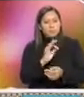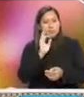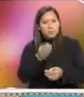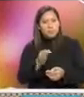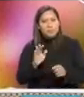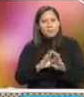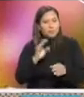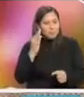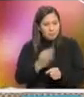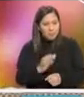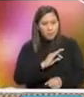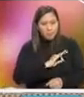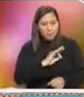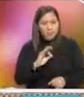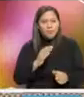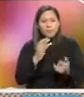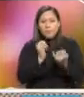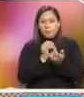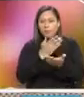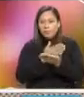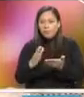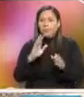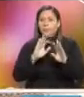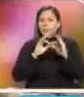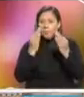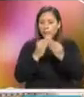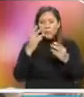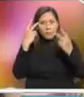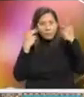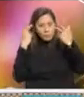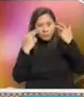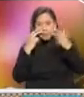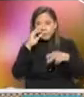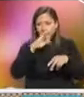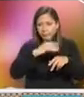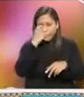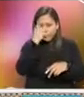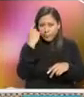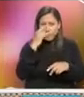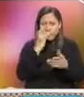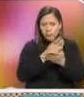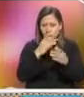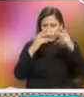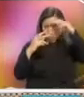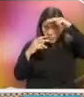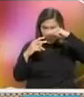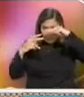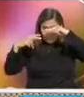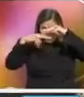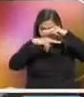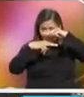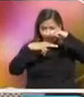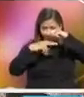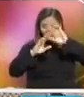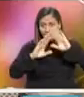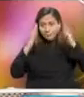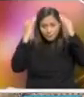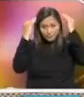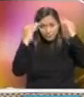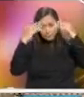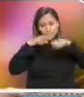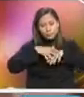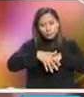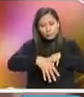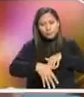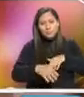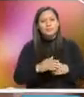ya desde este momento. Además es una forma de peinarlo bastante fácil. Lo único que haces es secarte el fleco para que tenga control, y todo lo demás va en un